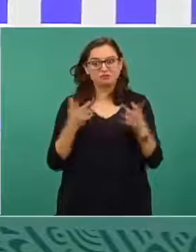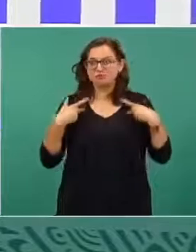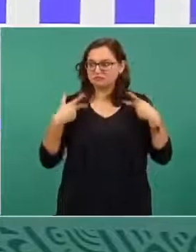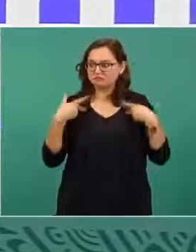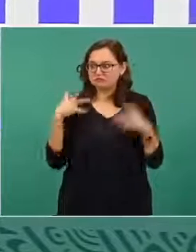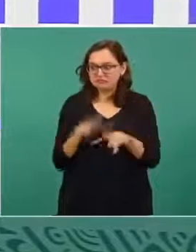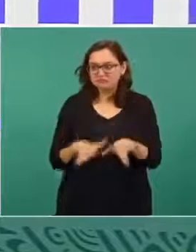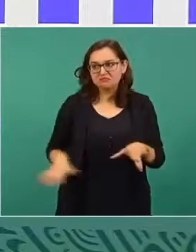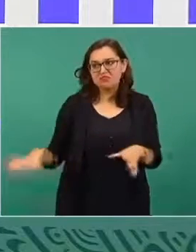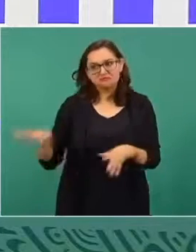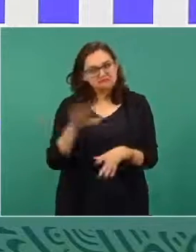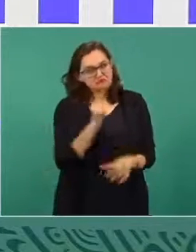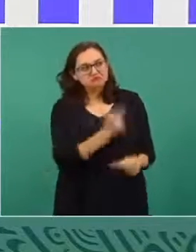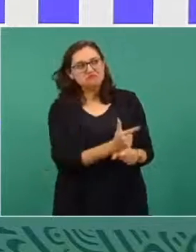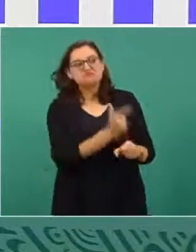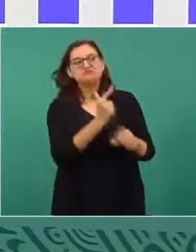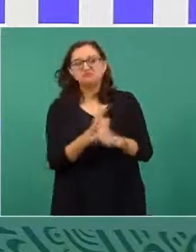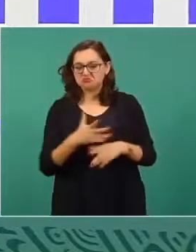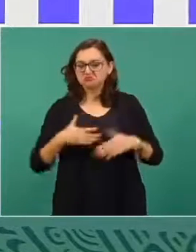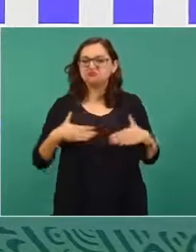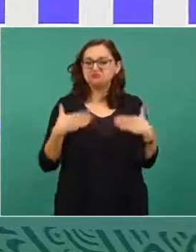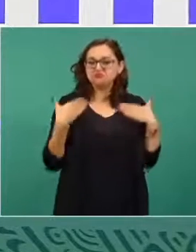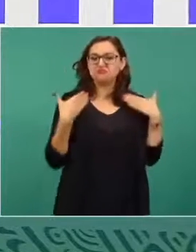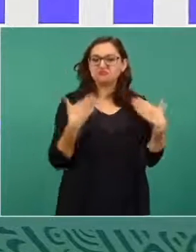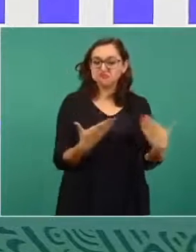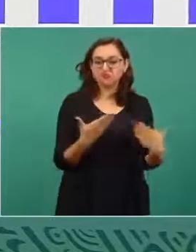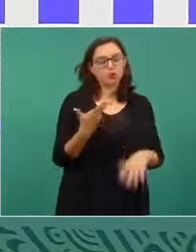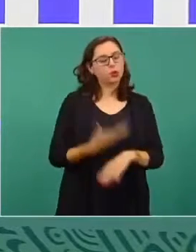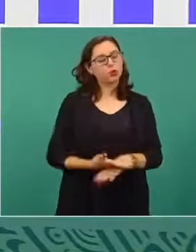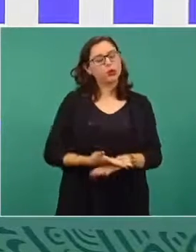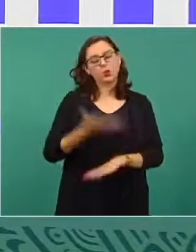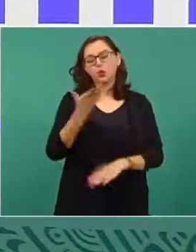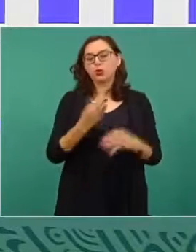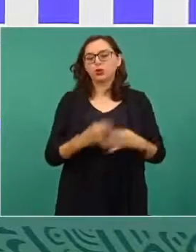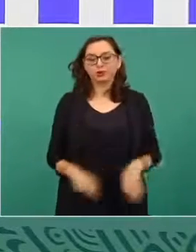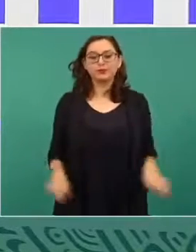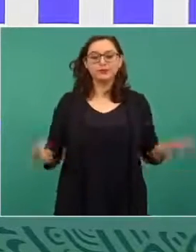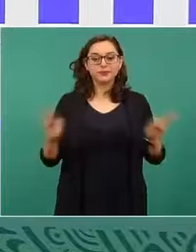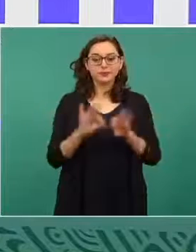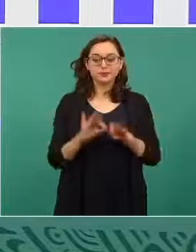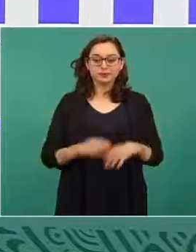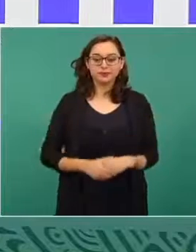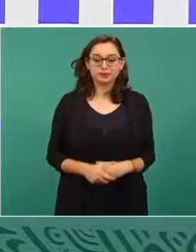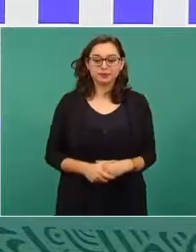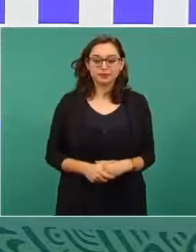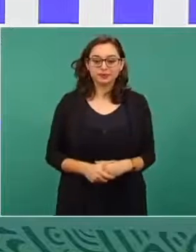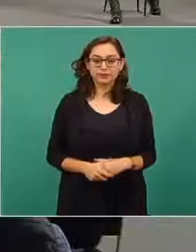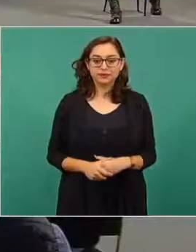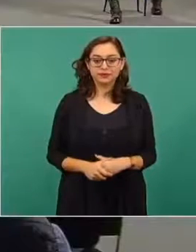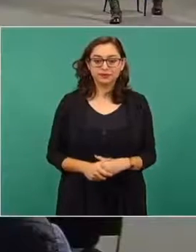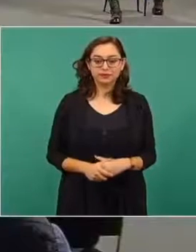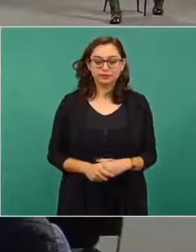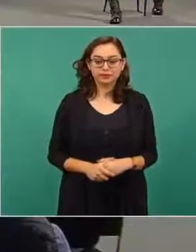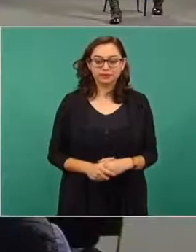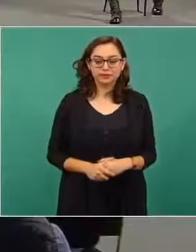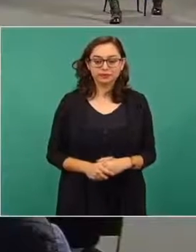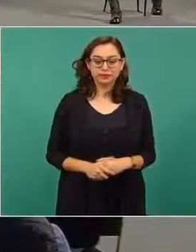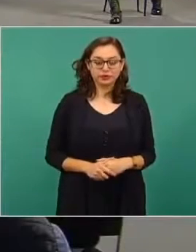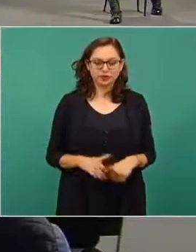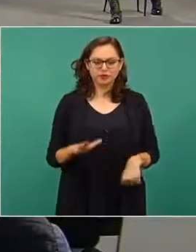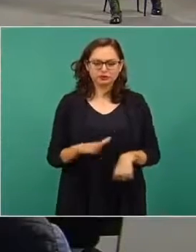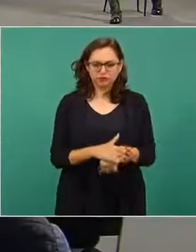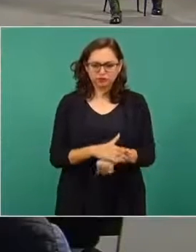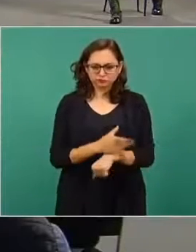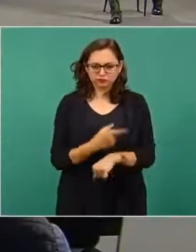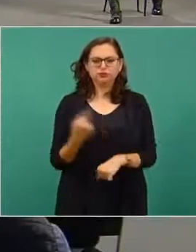.8%, porque esta